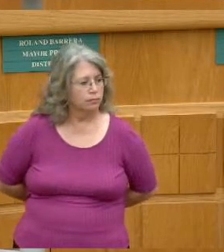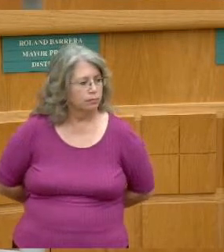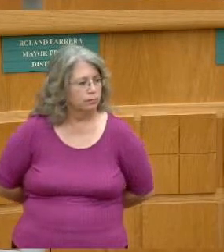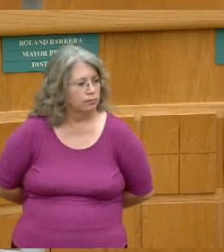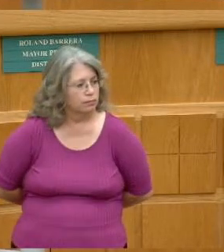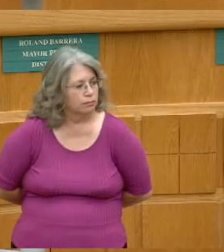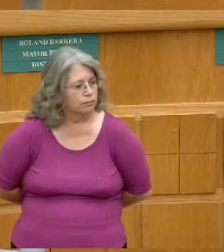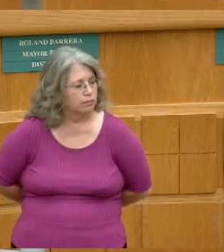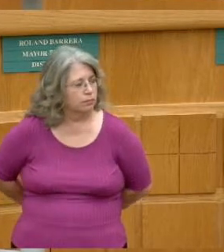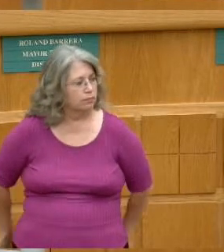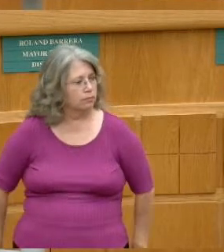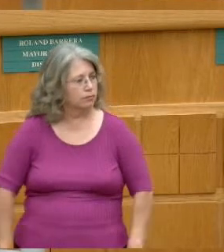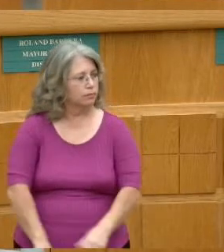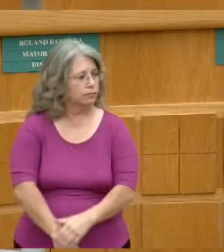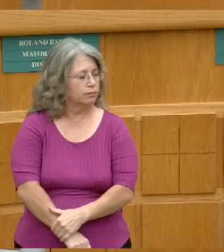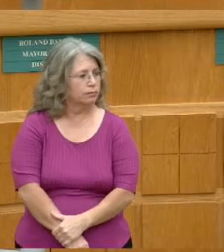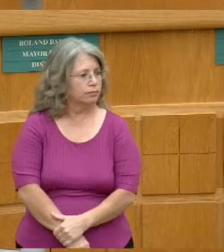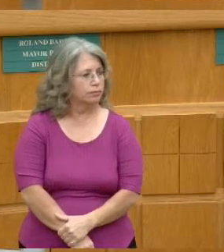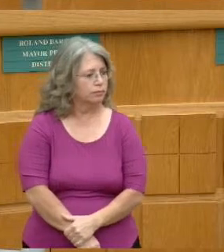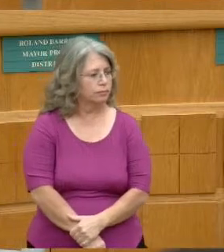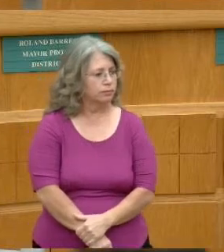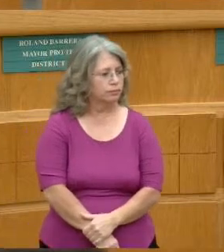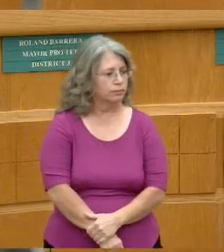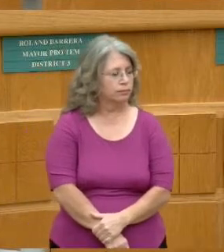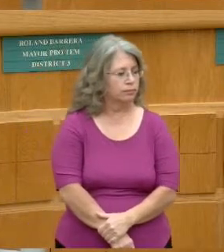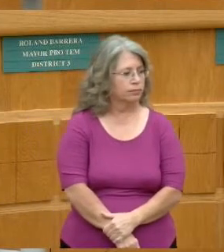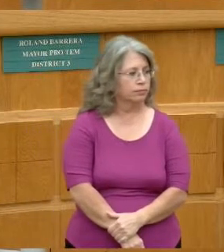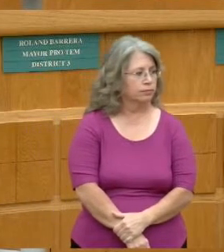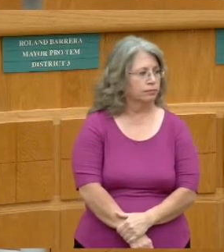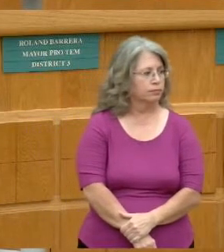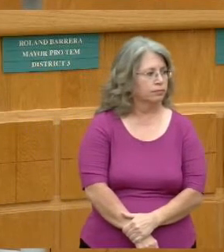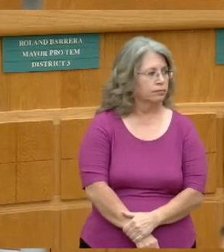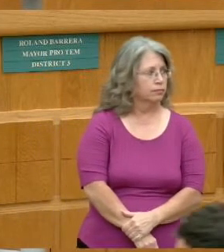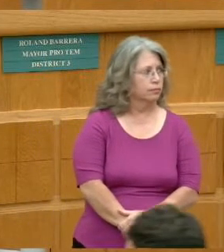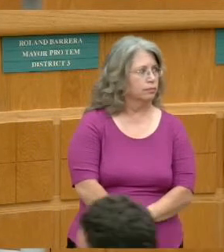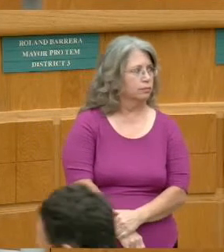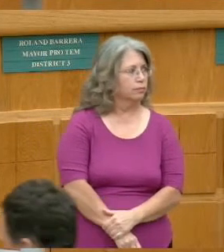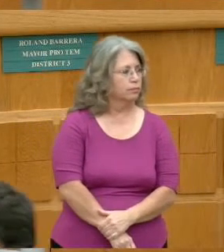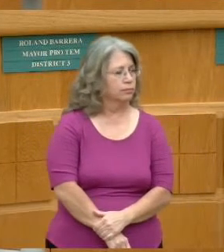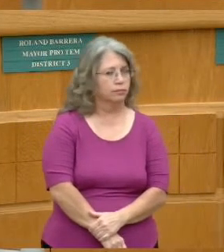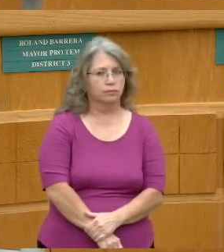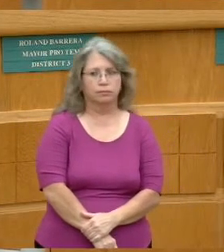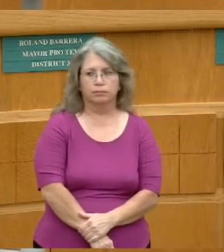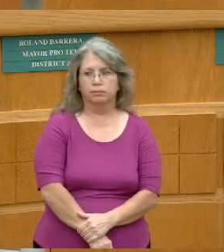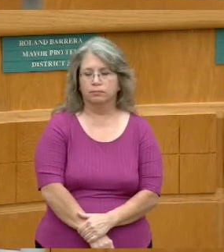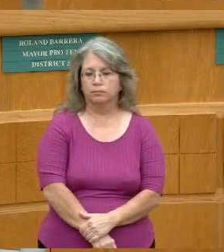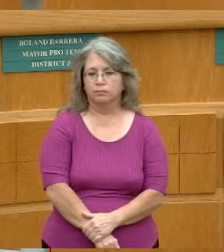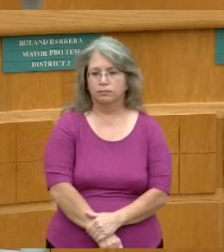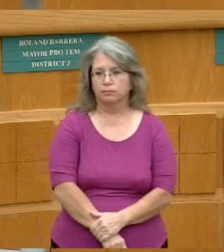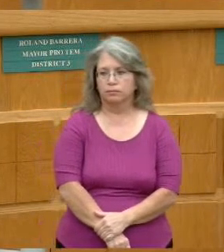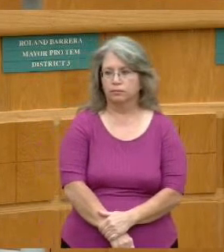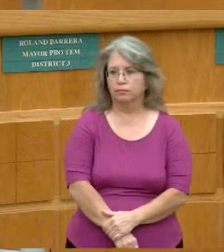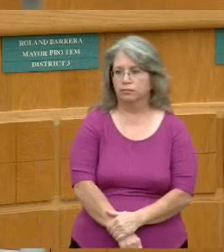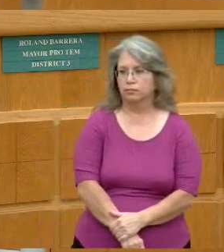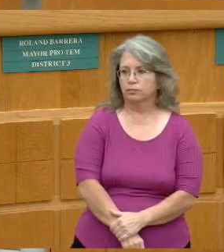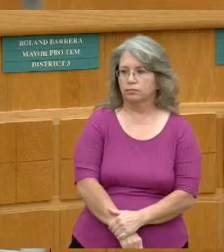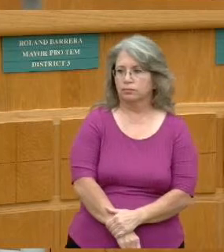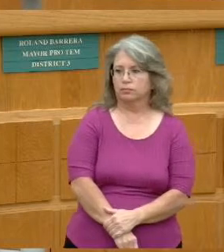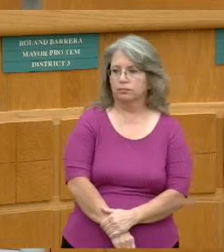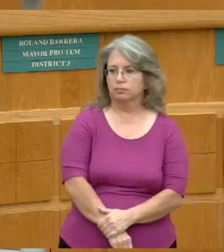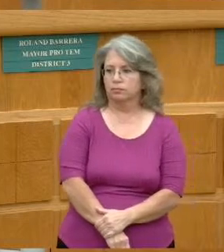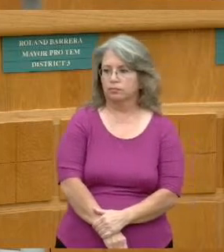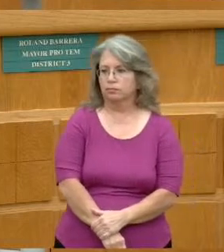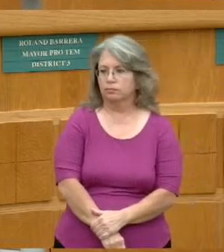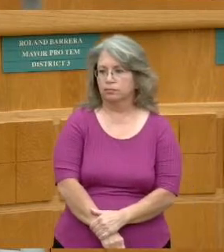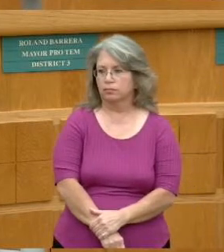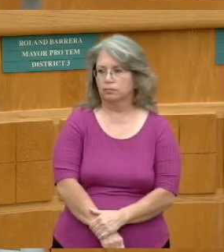área de la costa desde el 23 de abril. Esto también de acuerdo a teléfonos celulares, fatalidades, epidemiología, porcentaje de casos positivos. ¿Qué